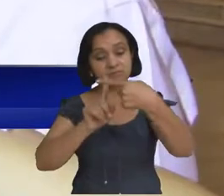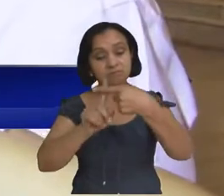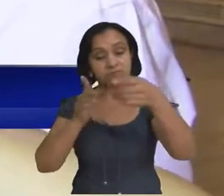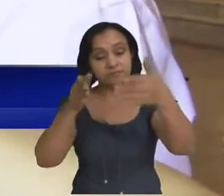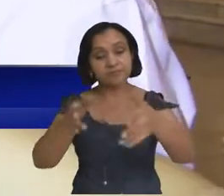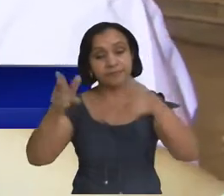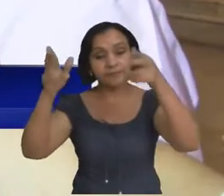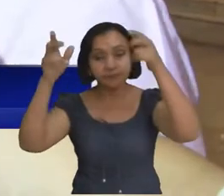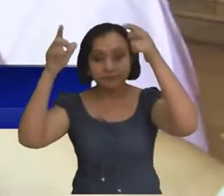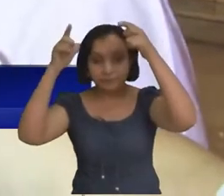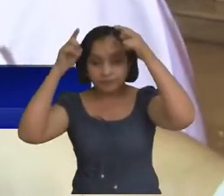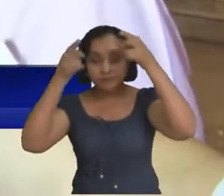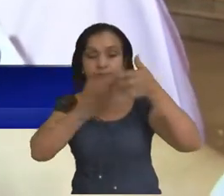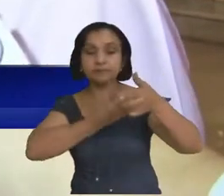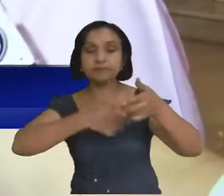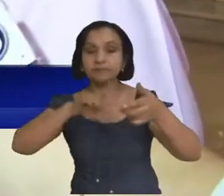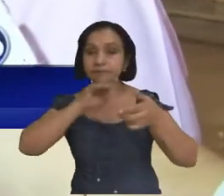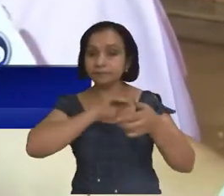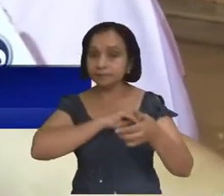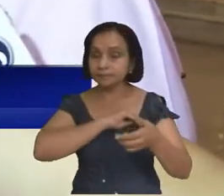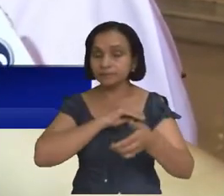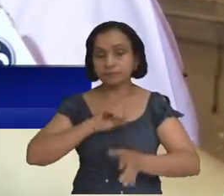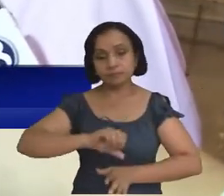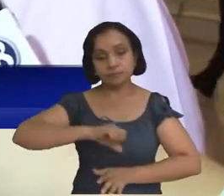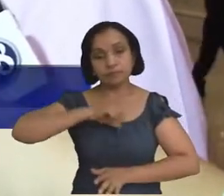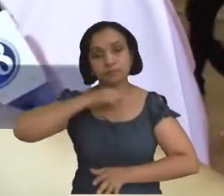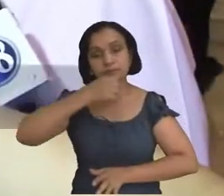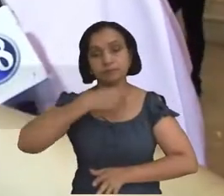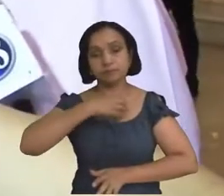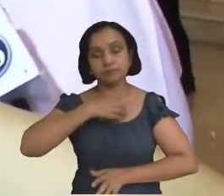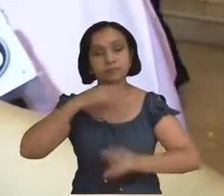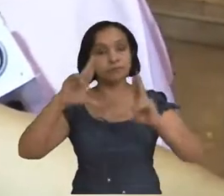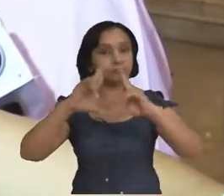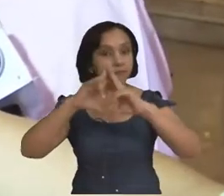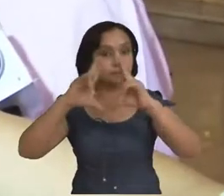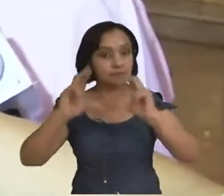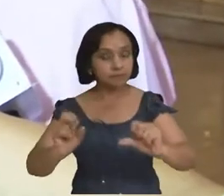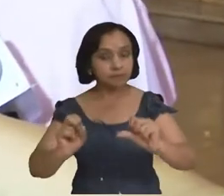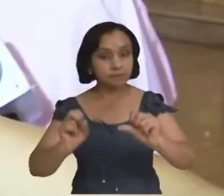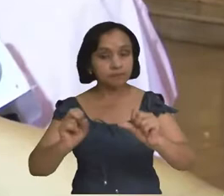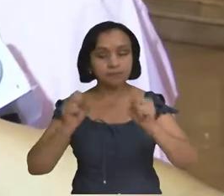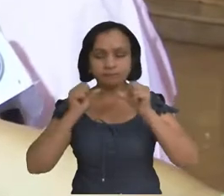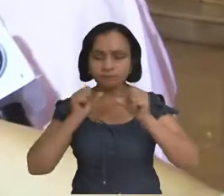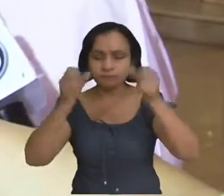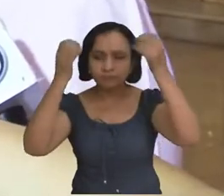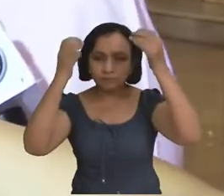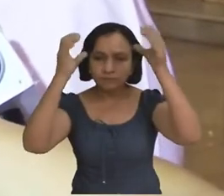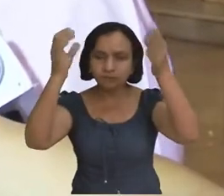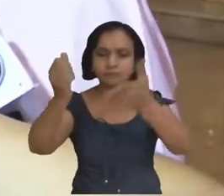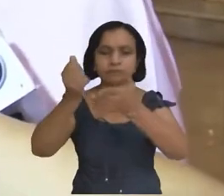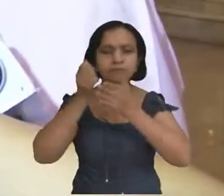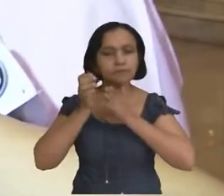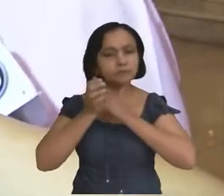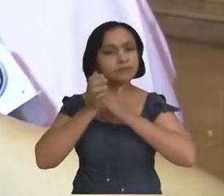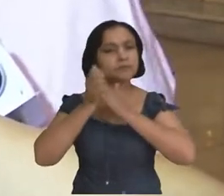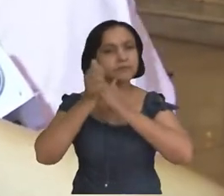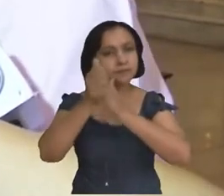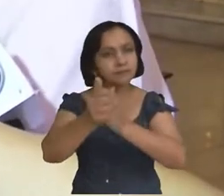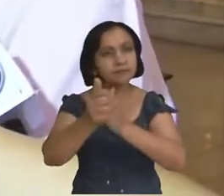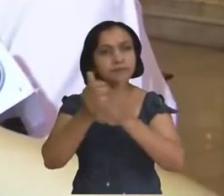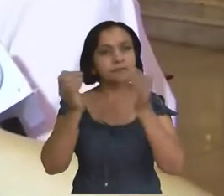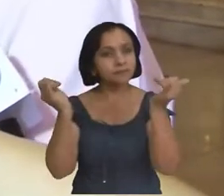Príncipe de las Letras Castellanas, nuestro orgullo, nuestro héroe cultural, nuestra guía, y